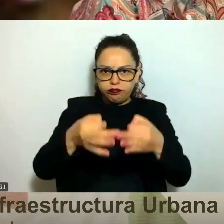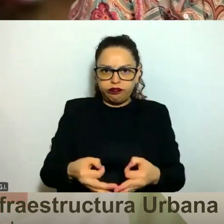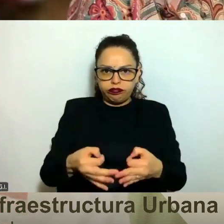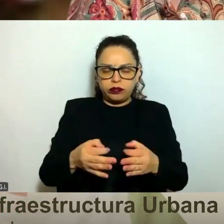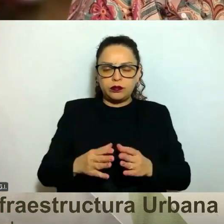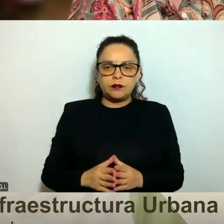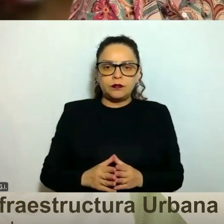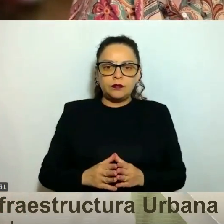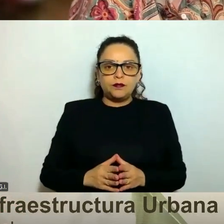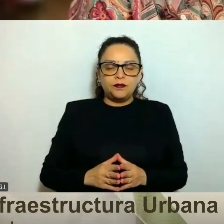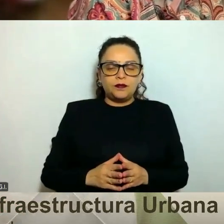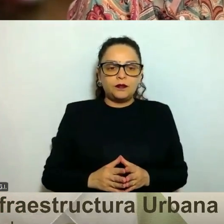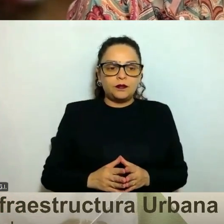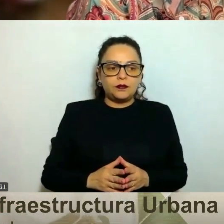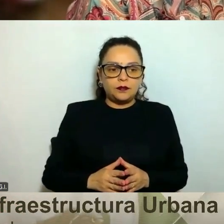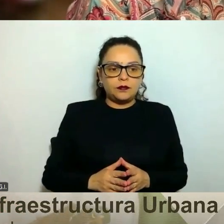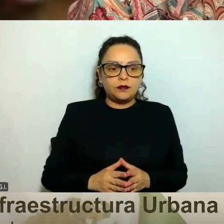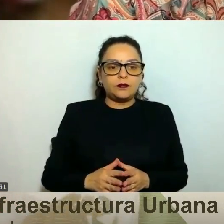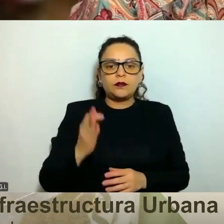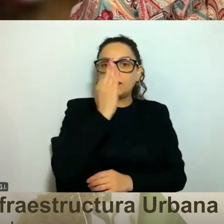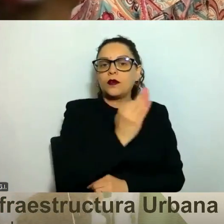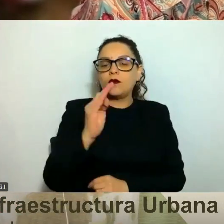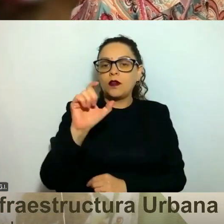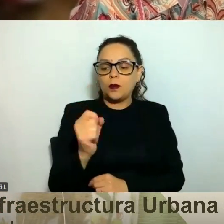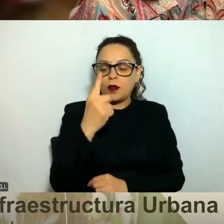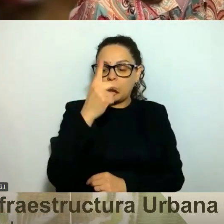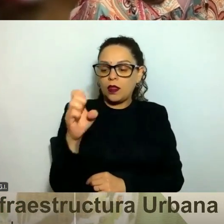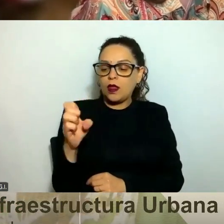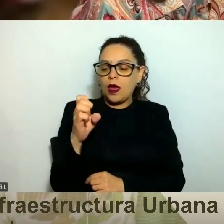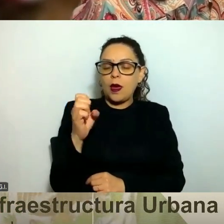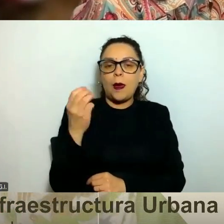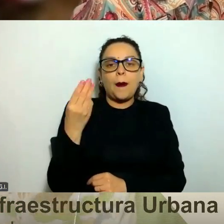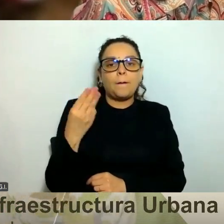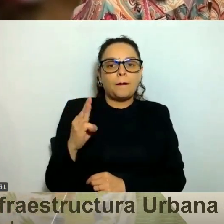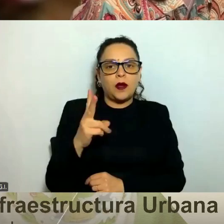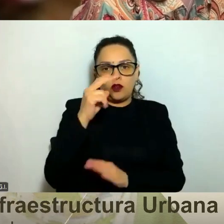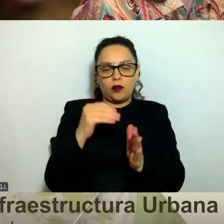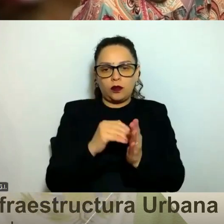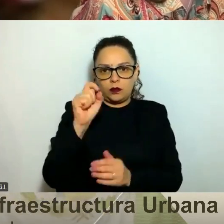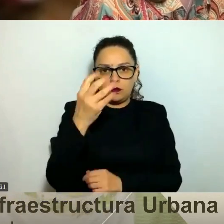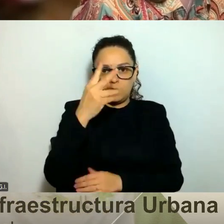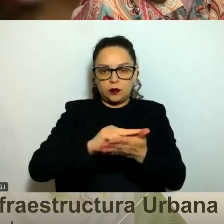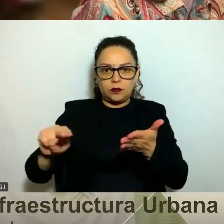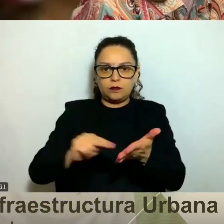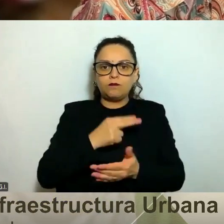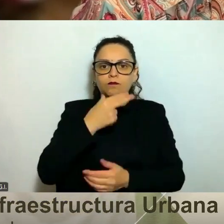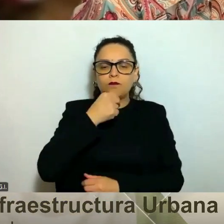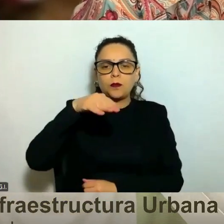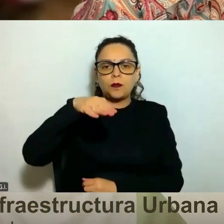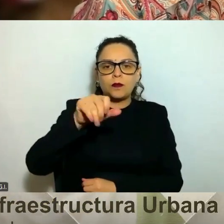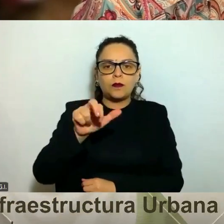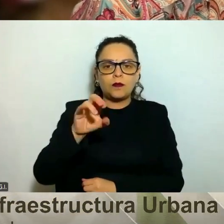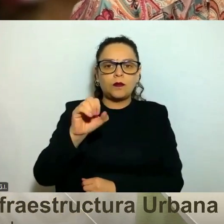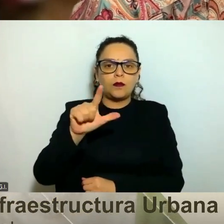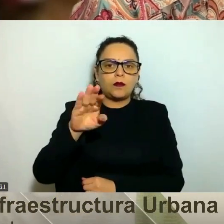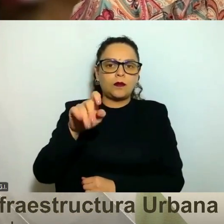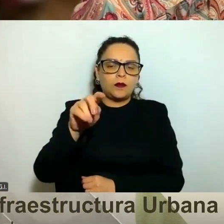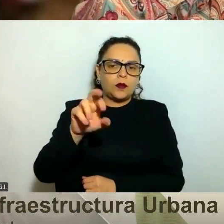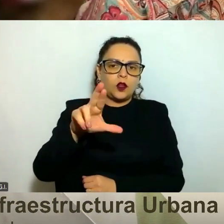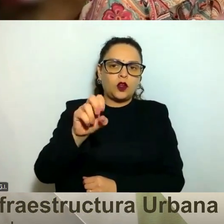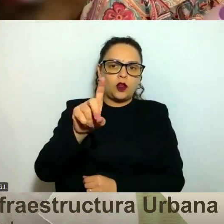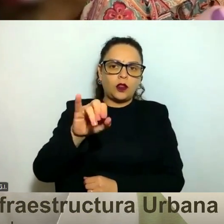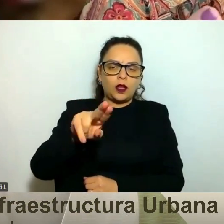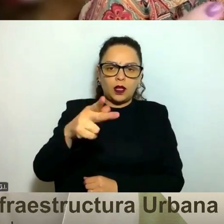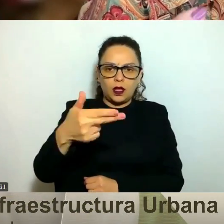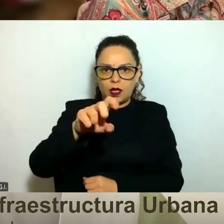Que un escrito de fecha 21 de mayo de 2024, firmado por el señor Mario Alberto Rodríguez, quien se ostenta